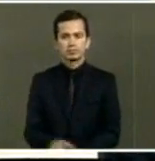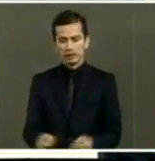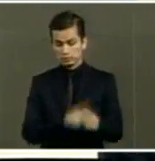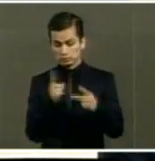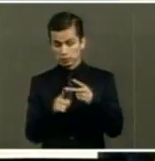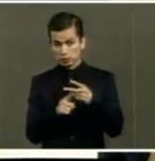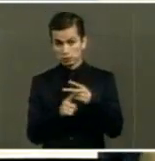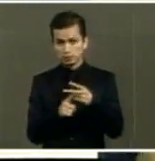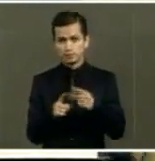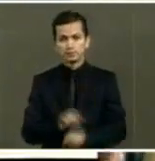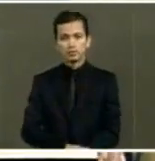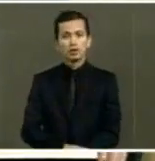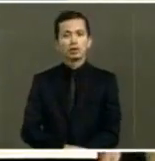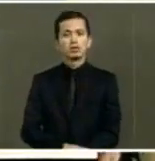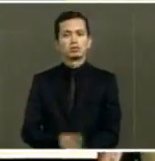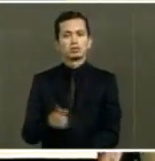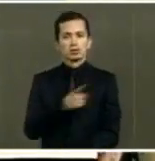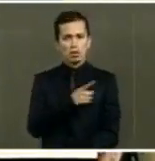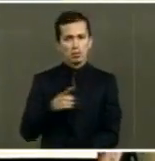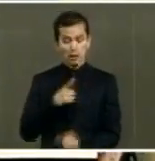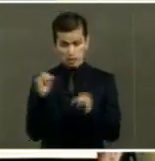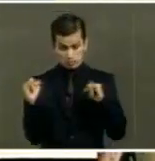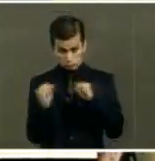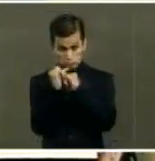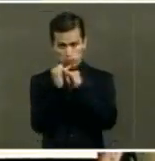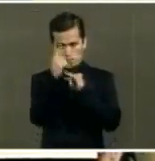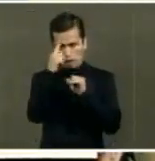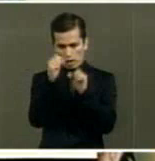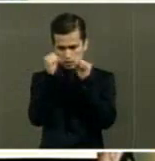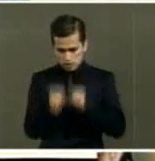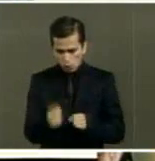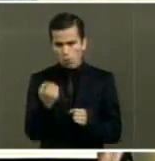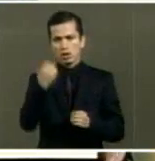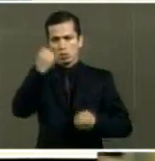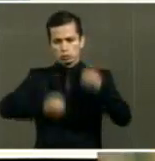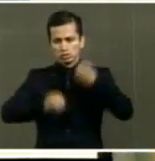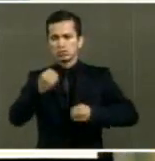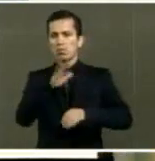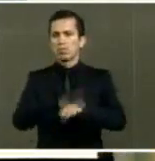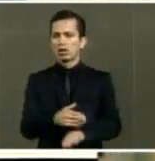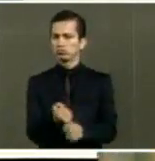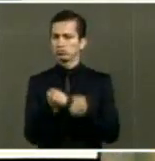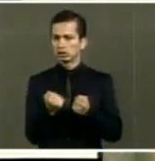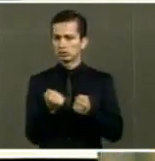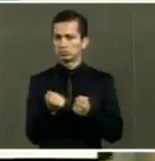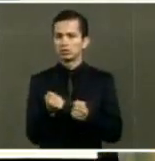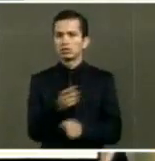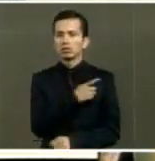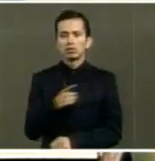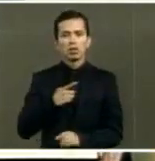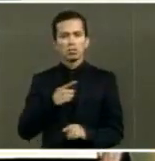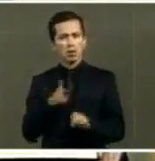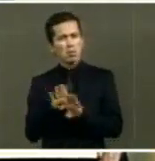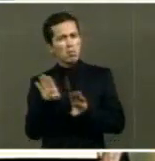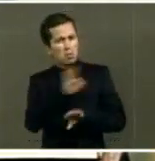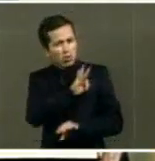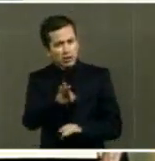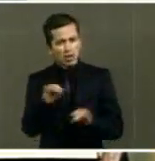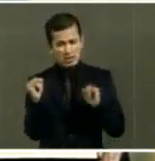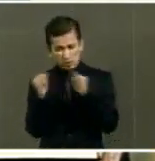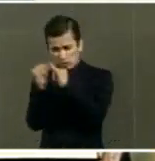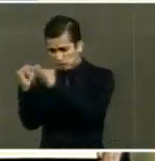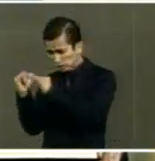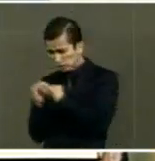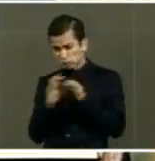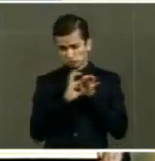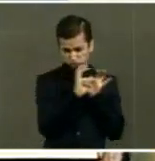elemento, el fortalecimiento de las instituciones de seguridad y justicia, buscamos construir el andamiaje institucional